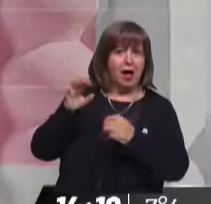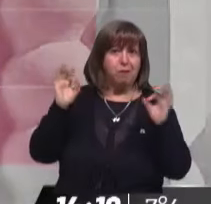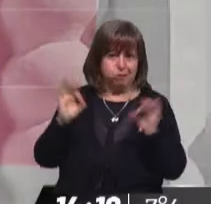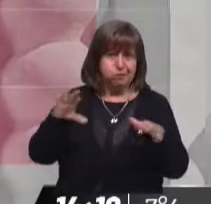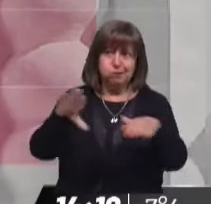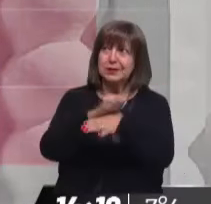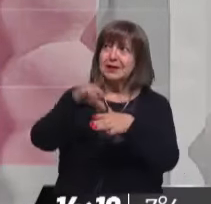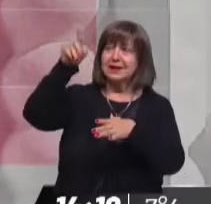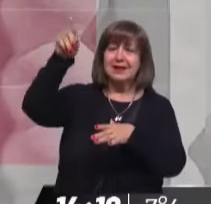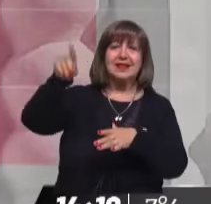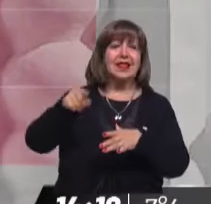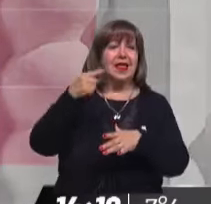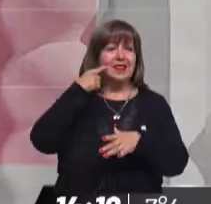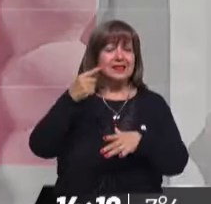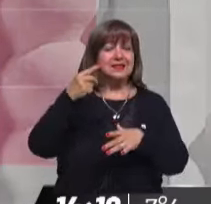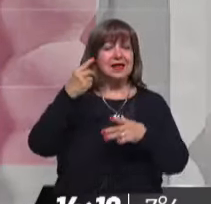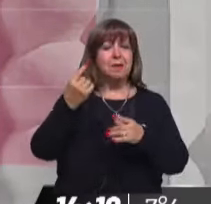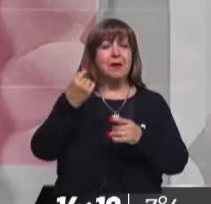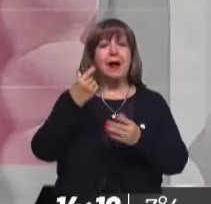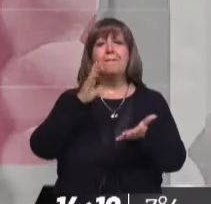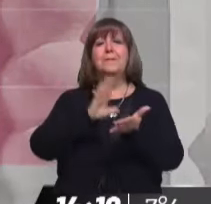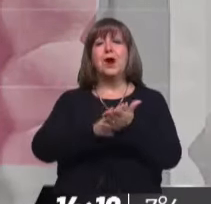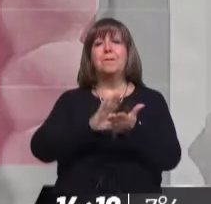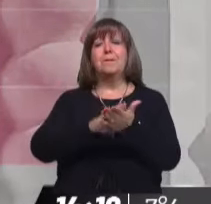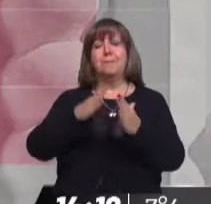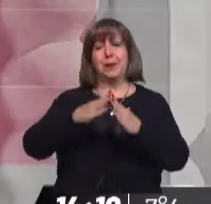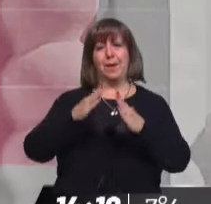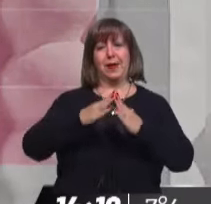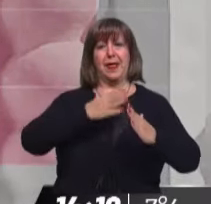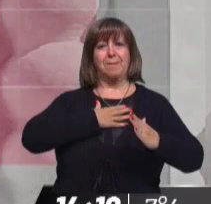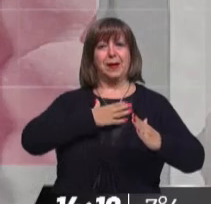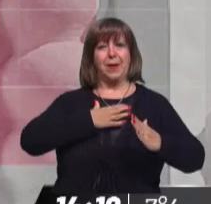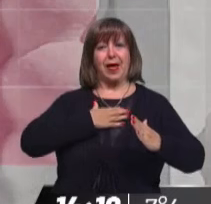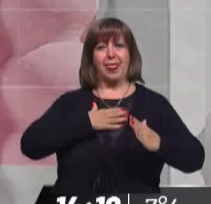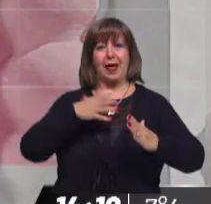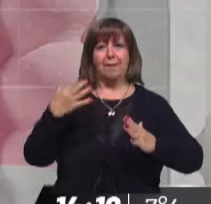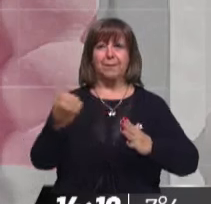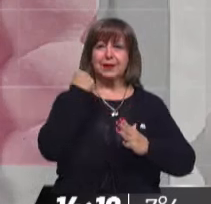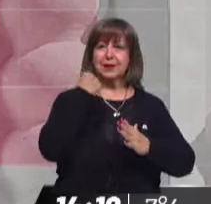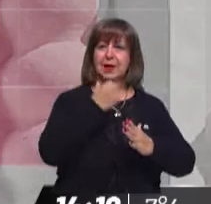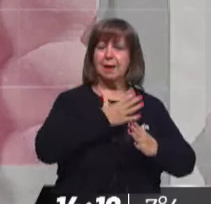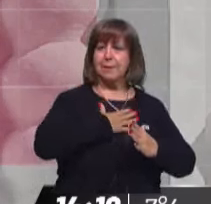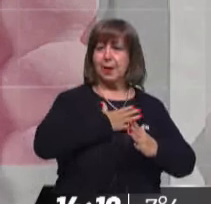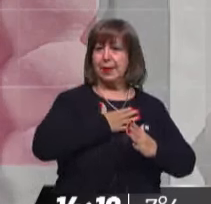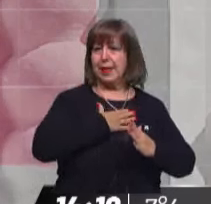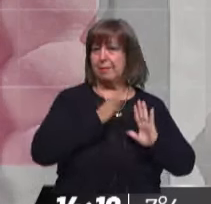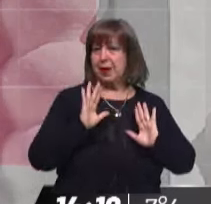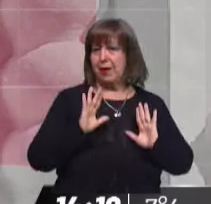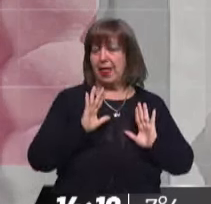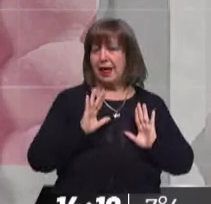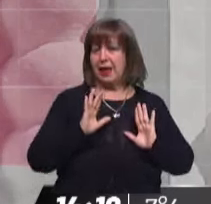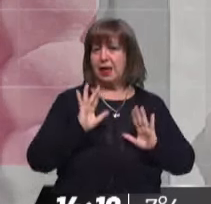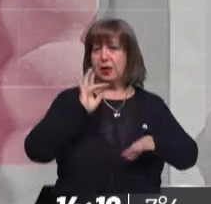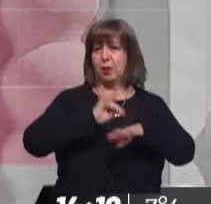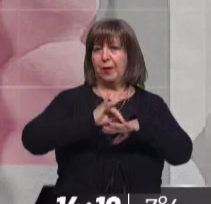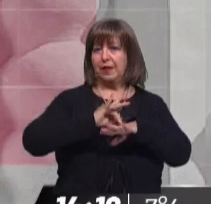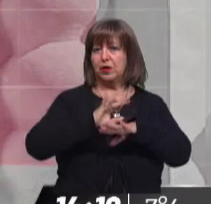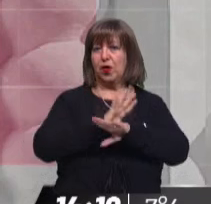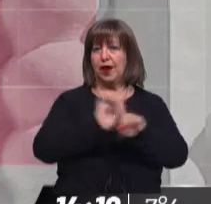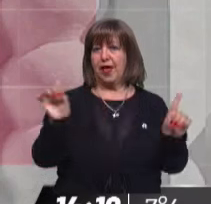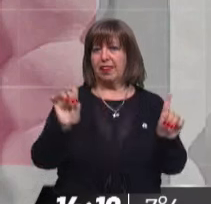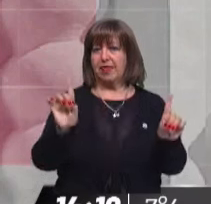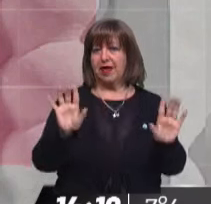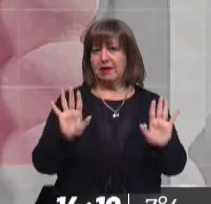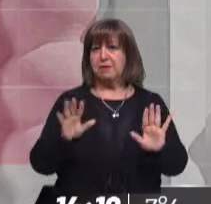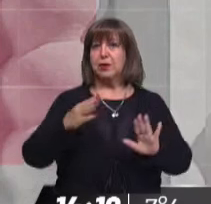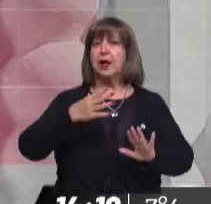ejemplo, la inviolabilidad de la propiedad privada. Esto no es tan novedoso en realidad porque está garantizada por la Constitución Nacional y todas las